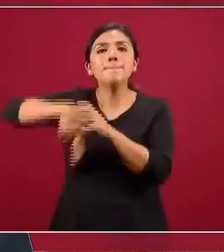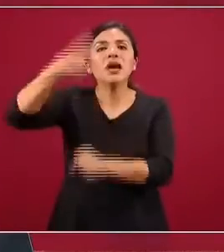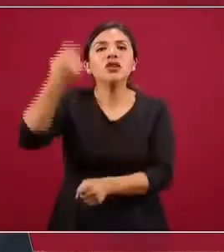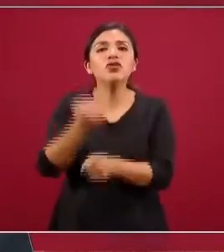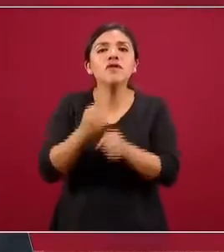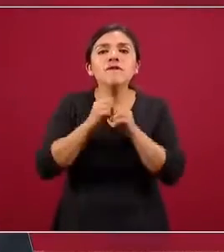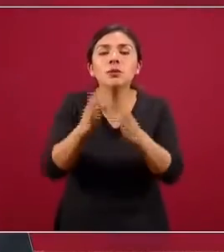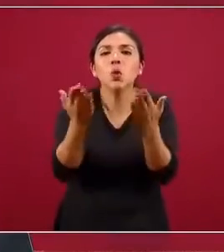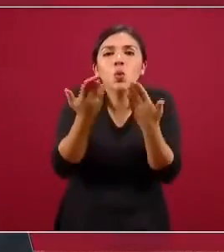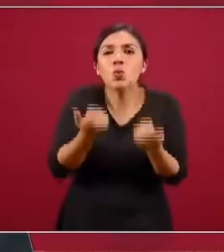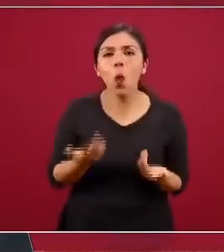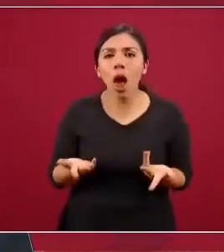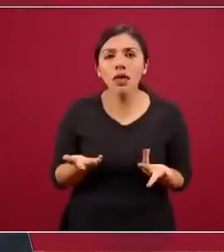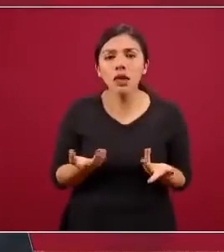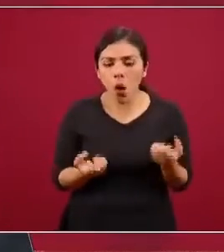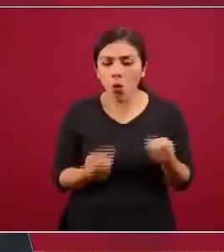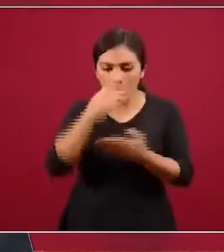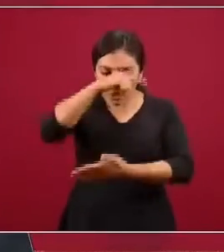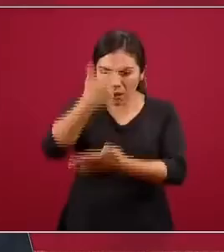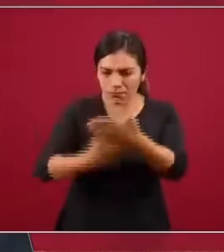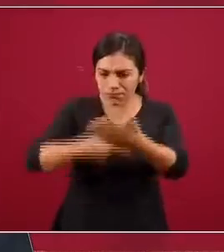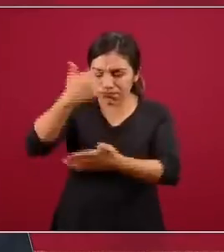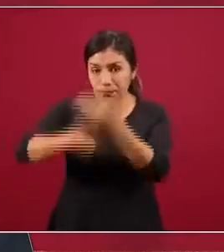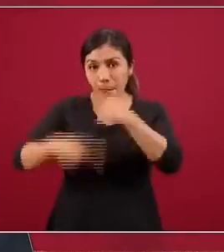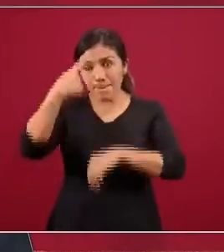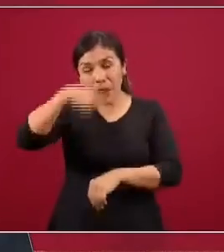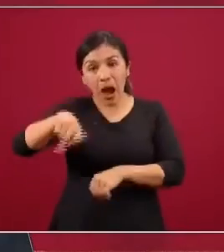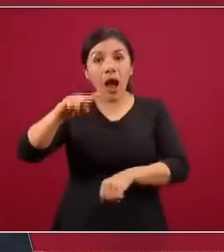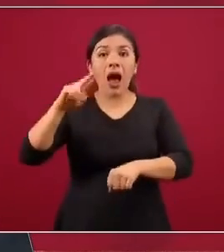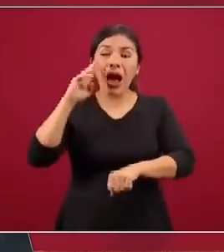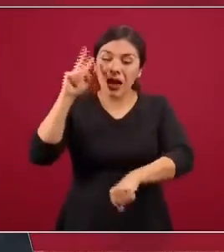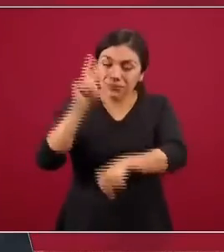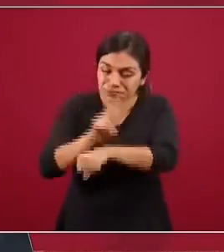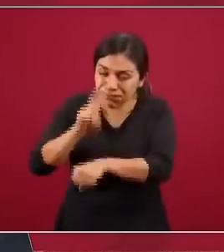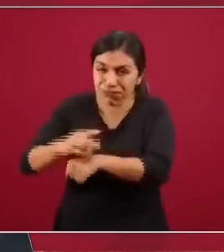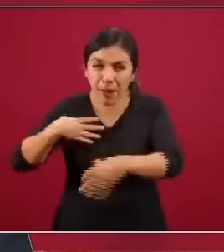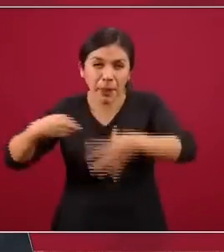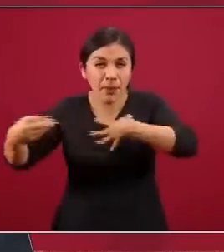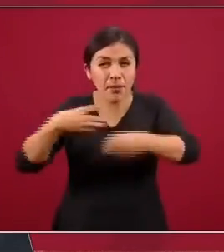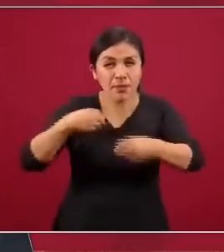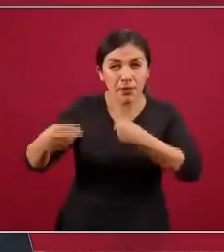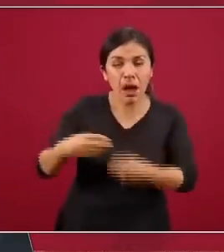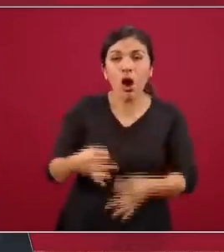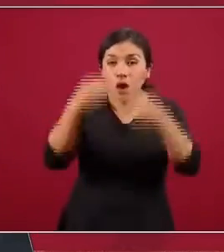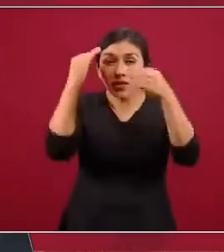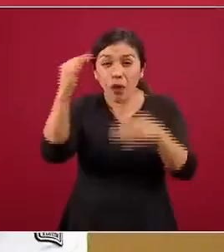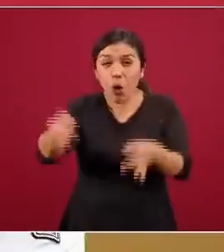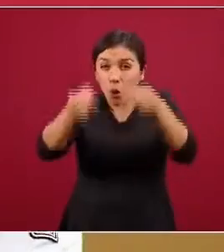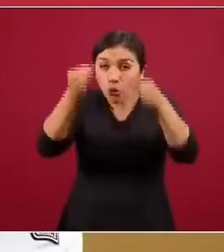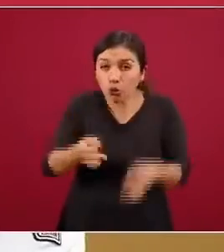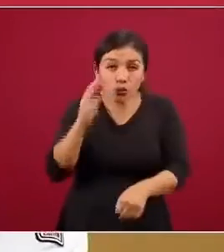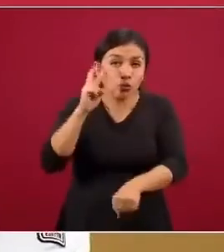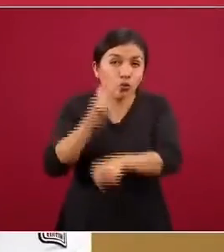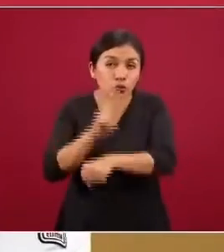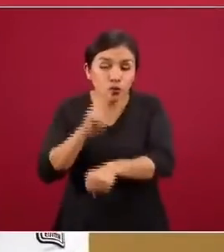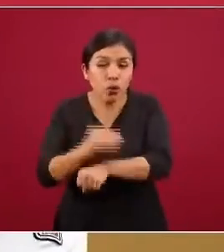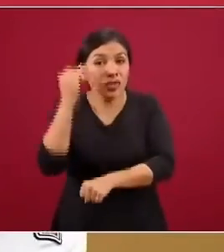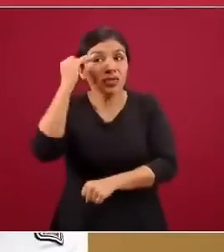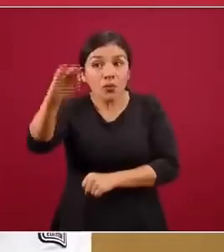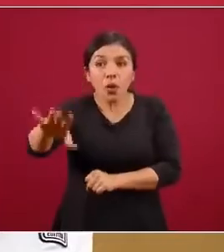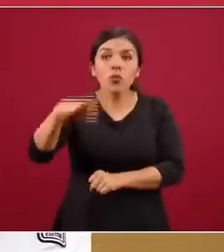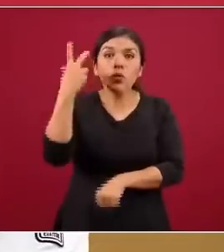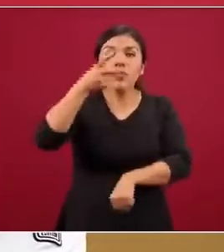información respecto a la contabilidad para propósitos de vigilancia epidemiológica, tiempo real, tiempos